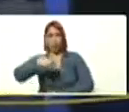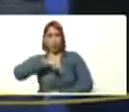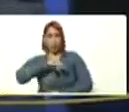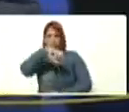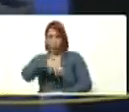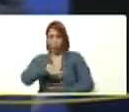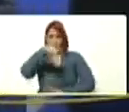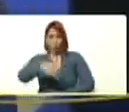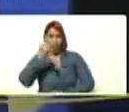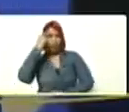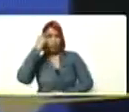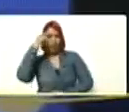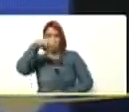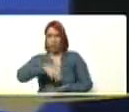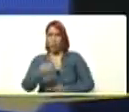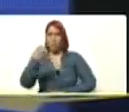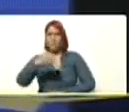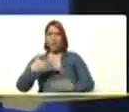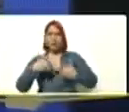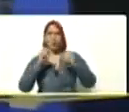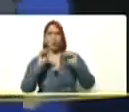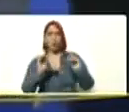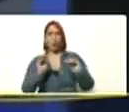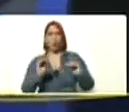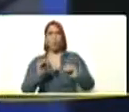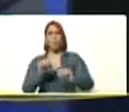que hoy en día es el estado más seguro de Venezuela.